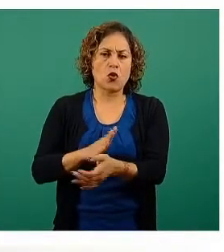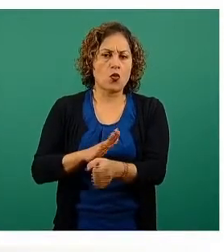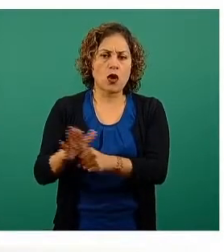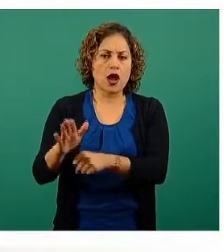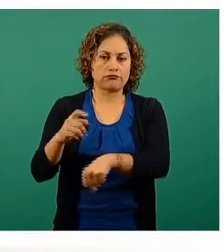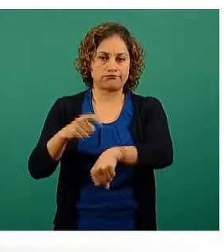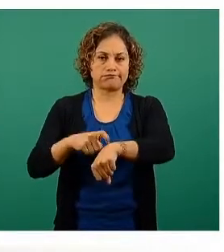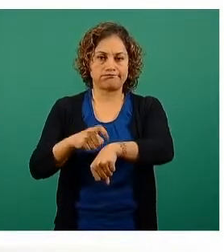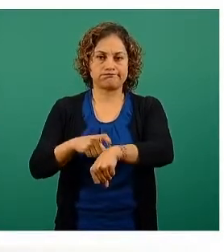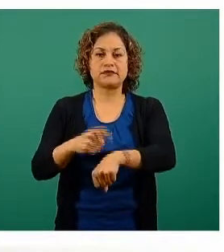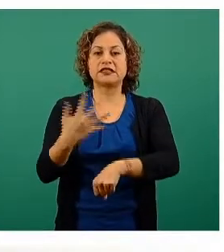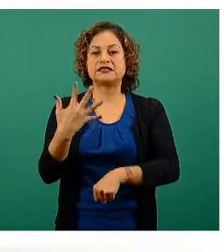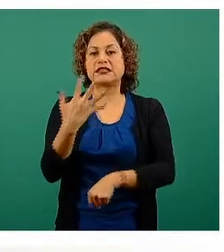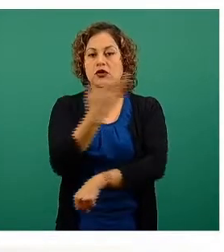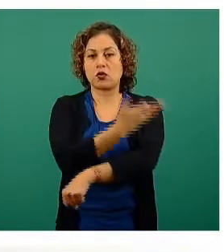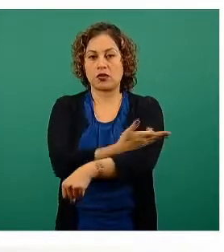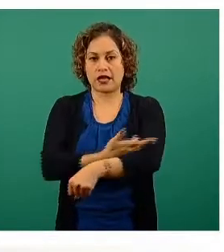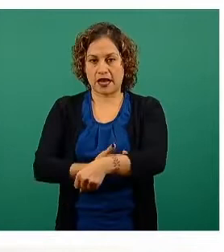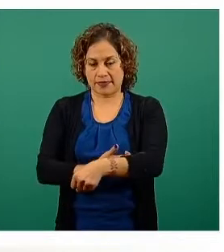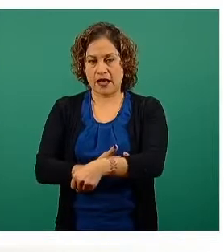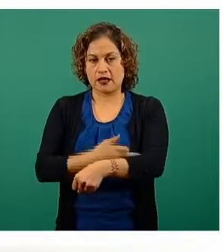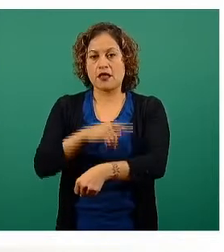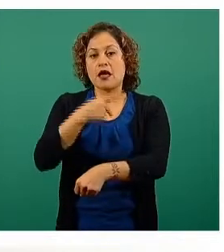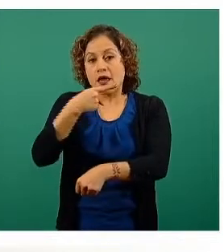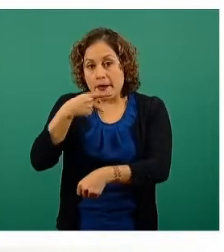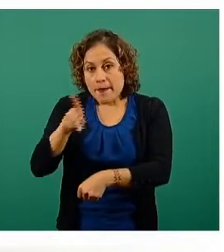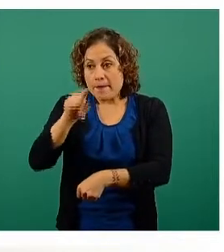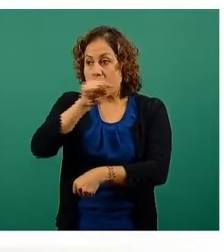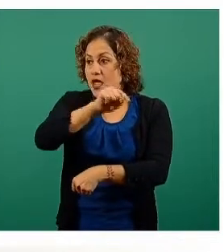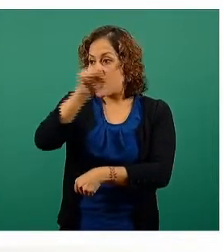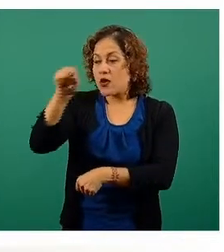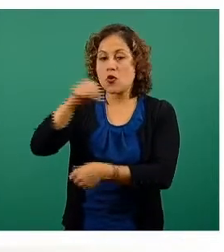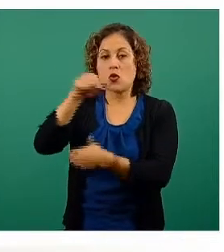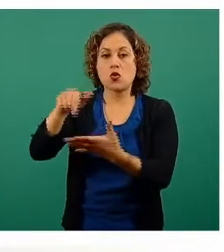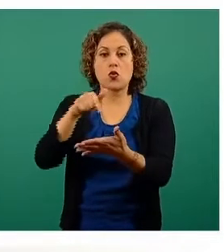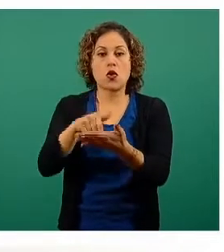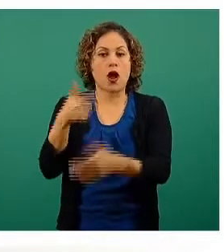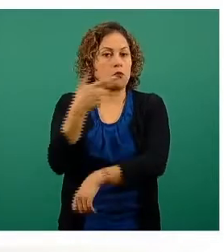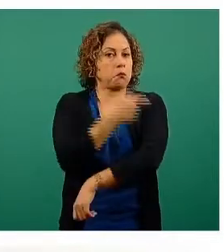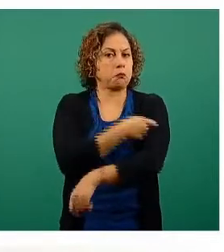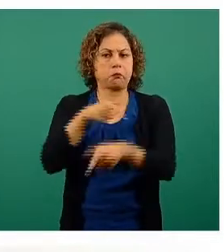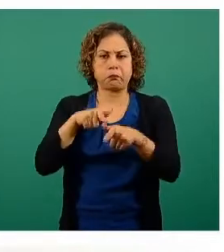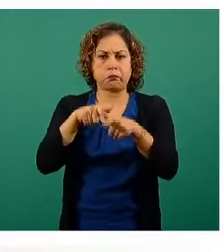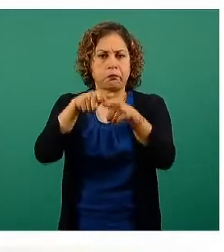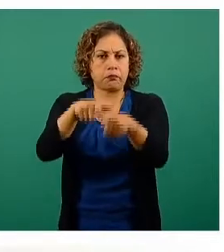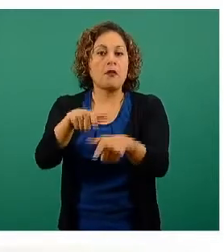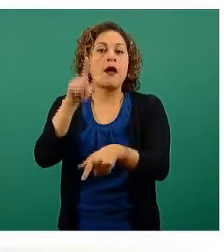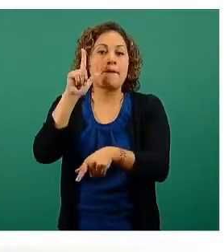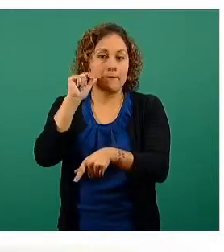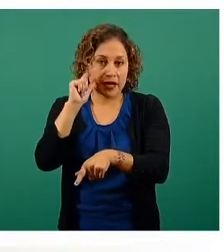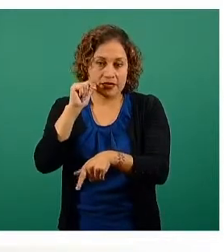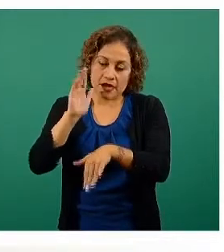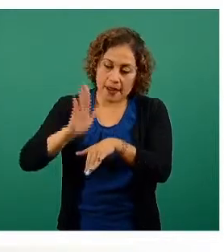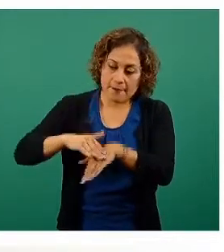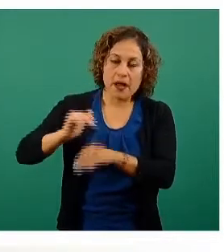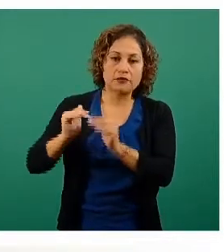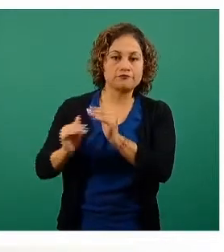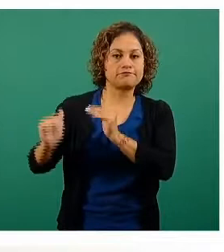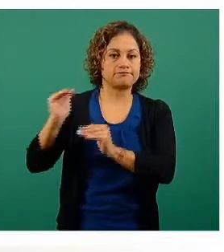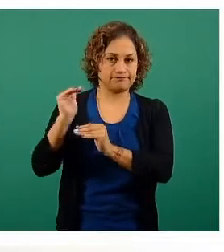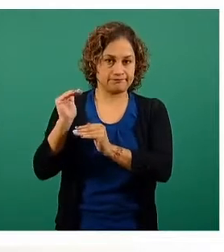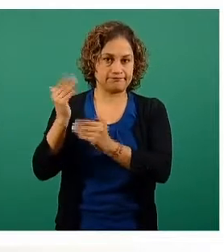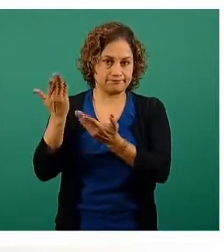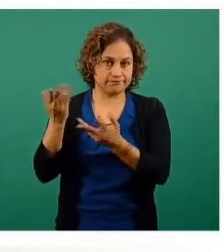tarde, que se apliquen dosis después de este horario y que el día de mañana obviamente las vamos a ver reflejadas en los datos